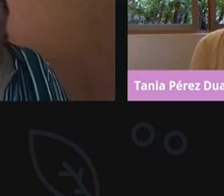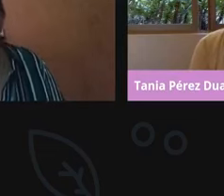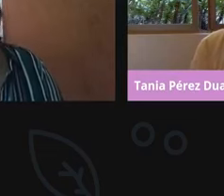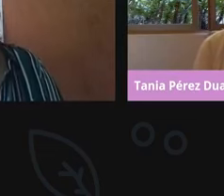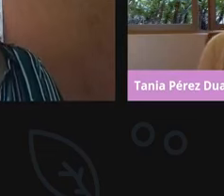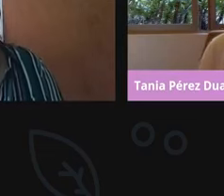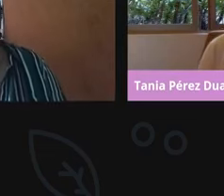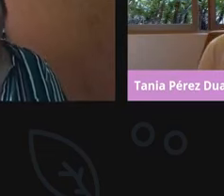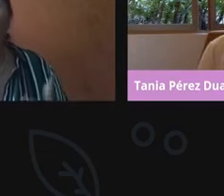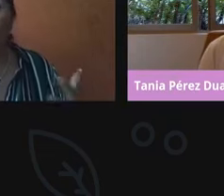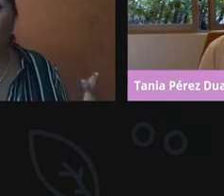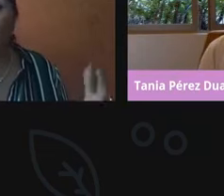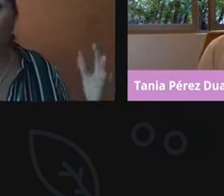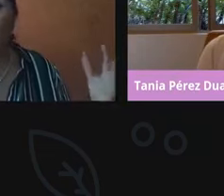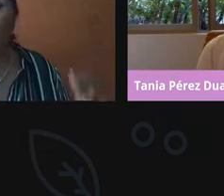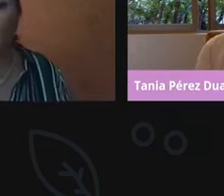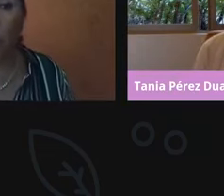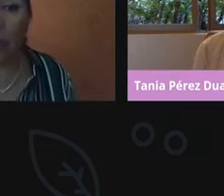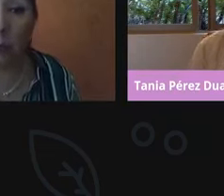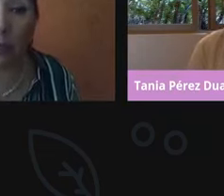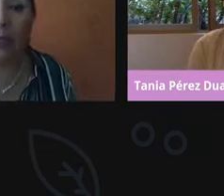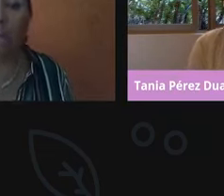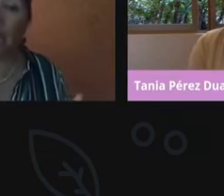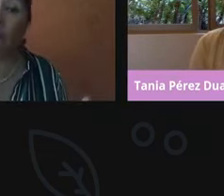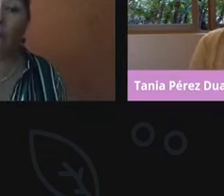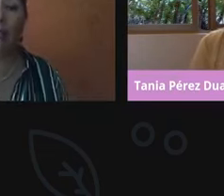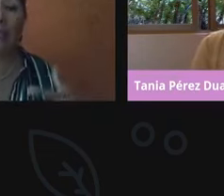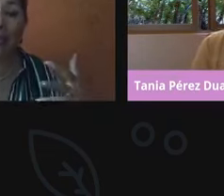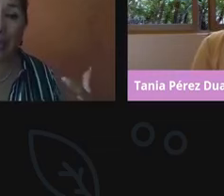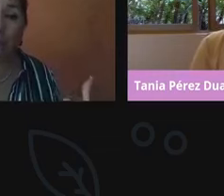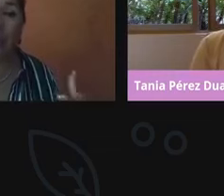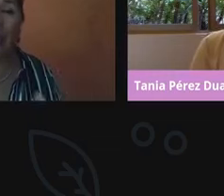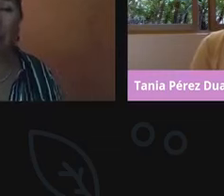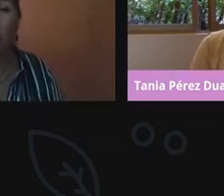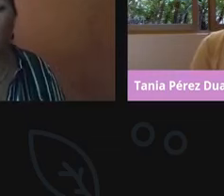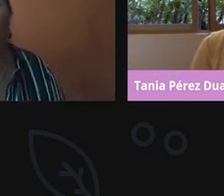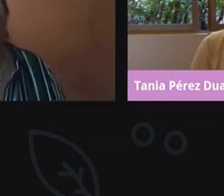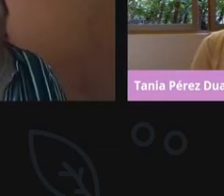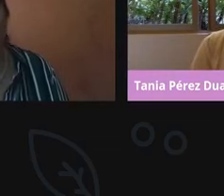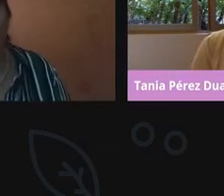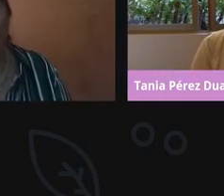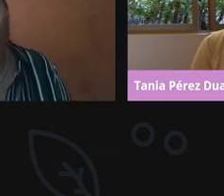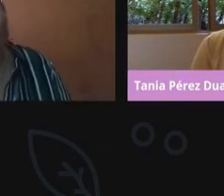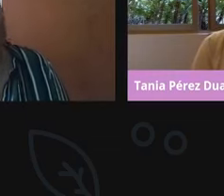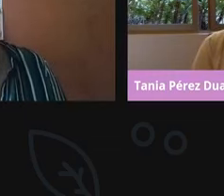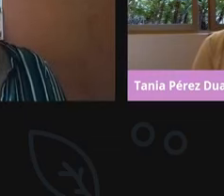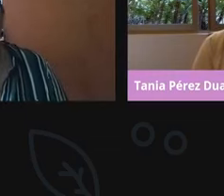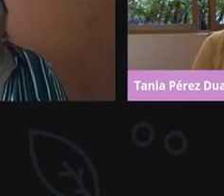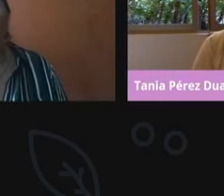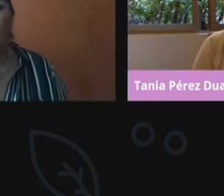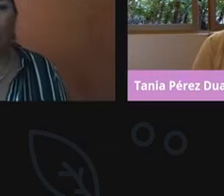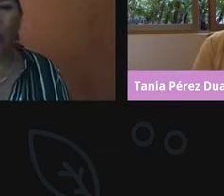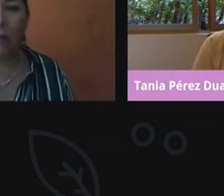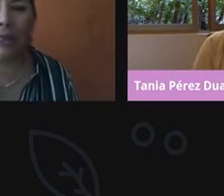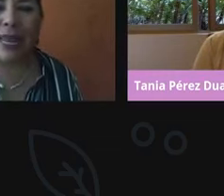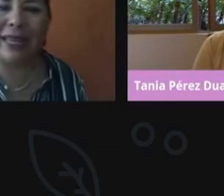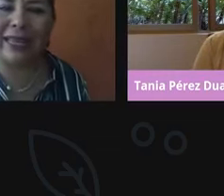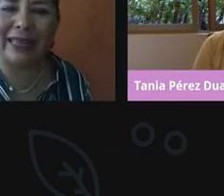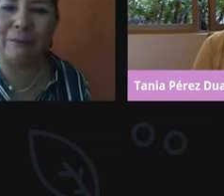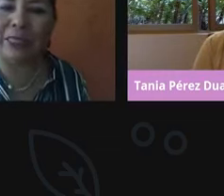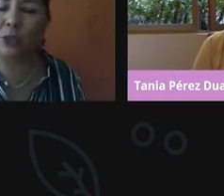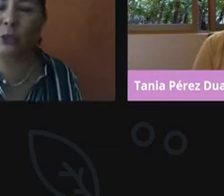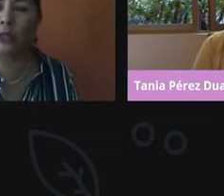trastornos relacionados, como exposición y prevención de respuesta, mindfulness y terapia de aceptación y compromiso. Tania fue entrenada por el